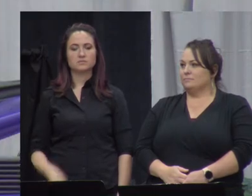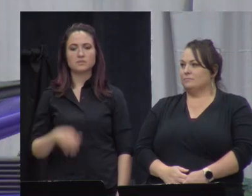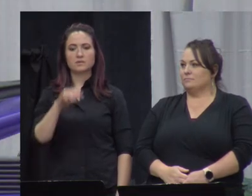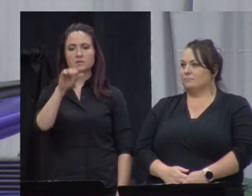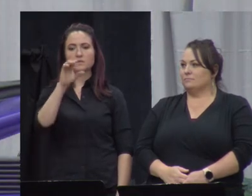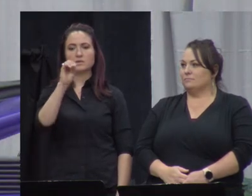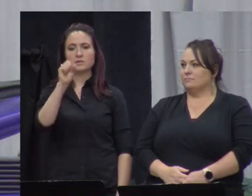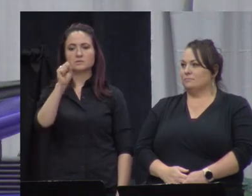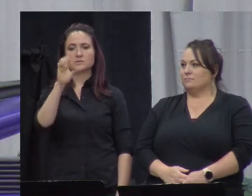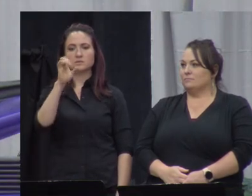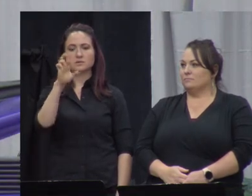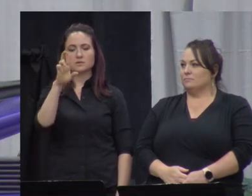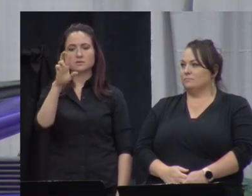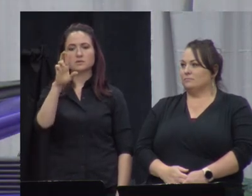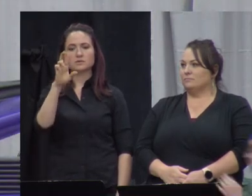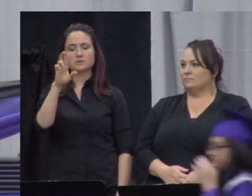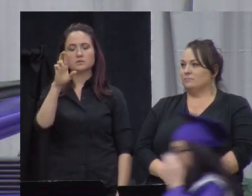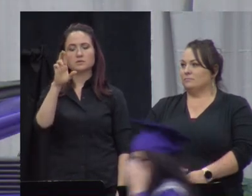Oscar Fernandez Cordova.